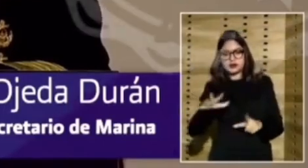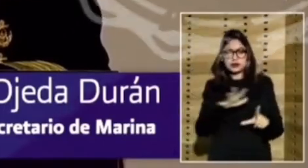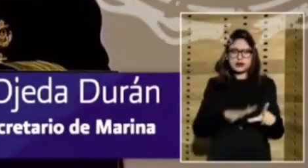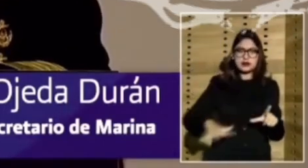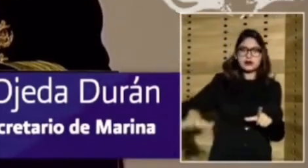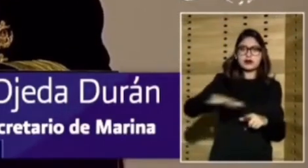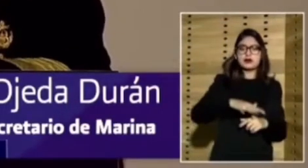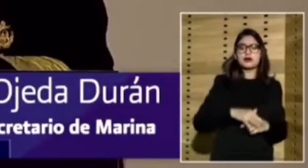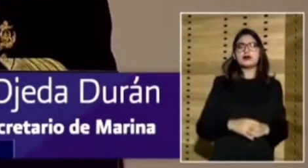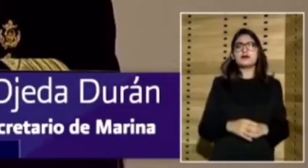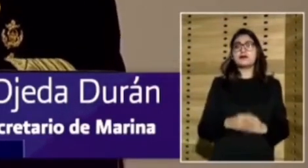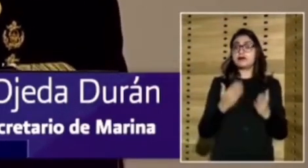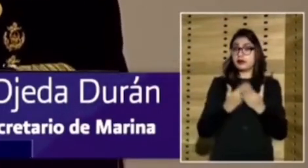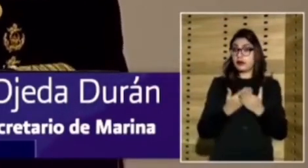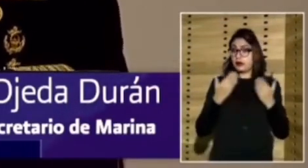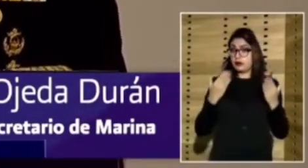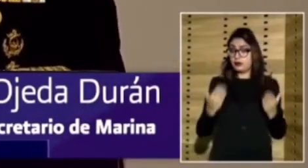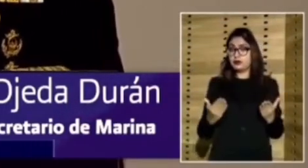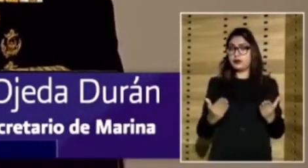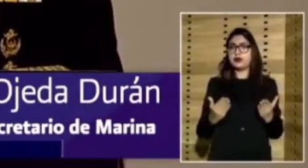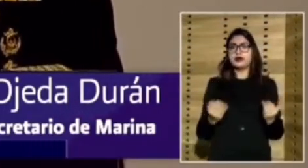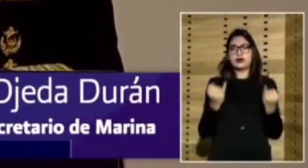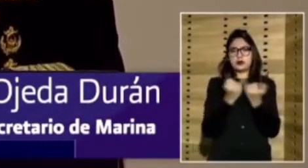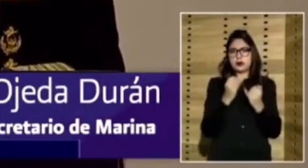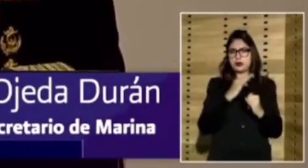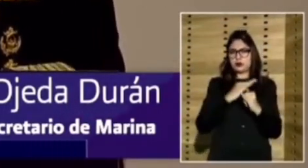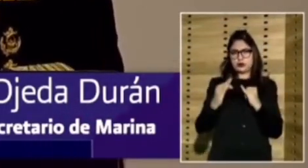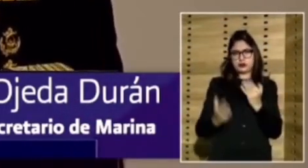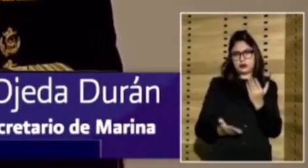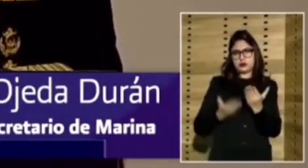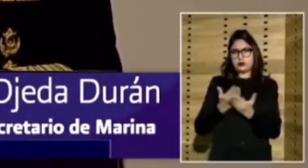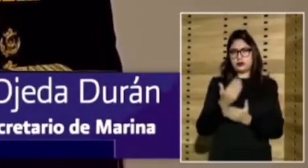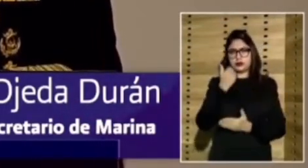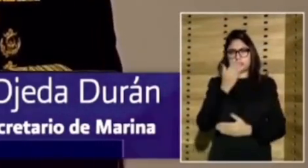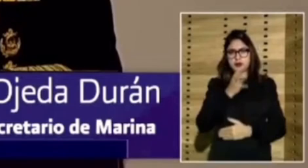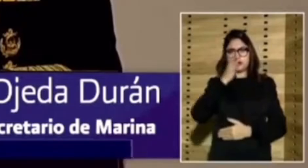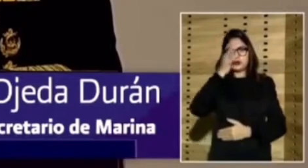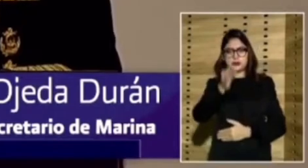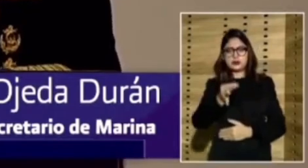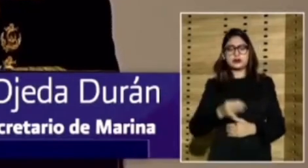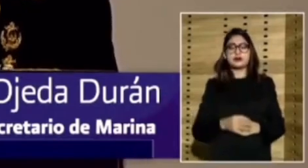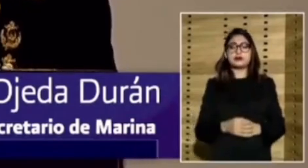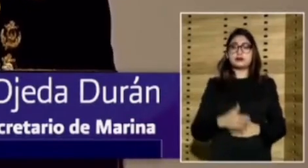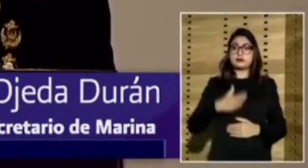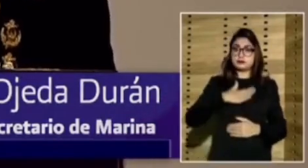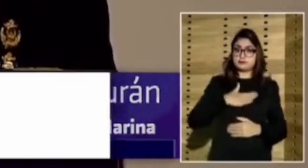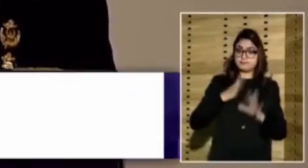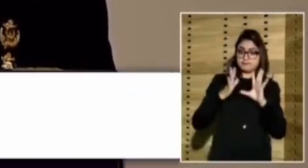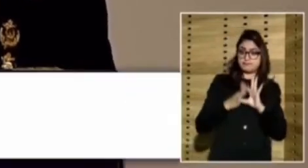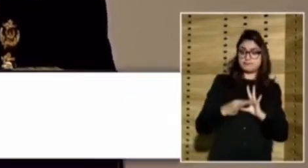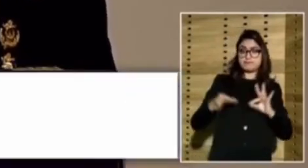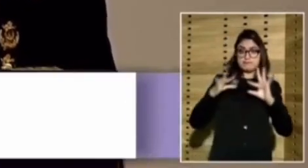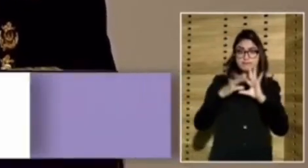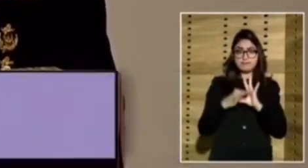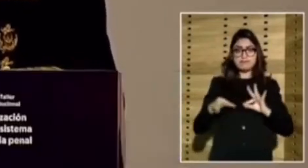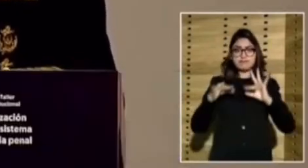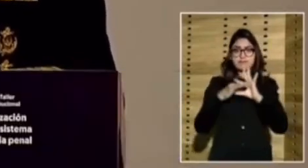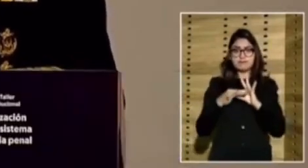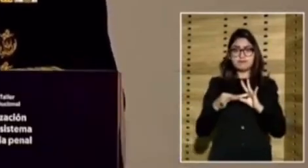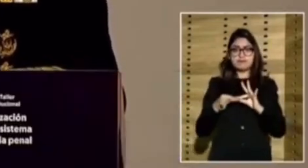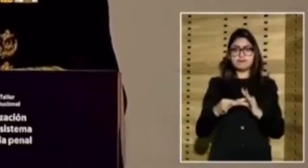y por último quiero dejar en claro que mis declaraciones de hace